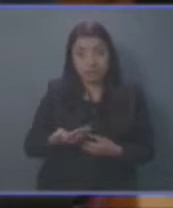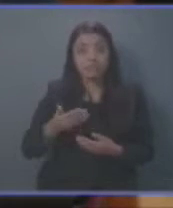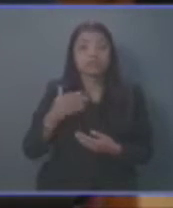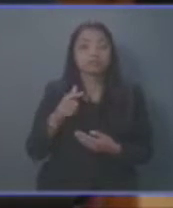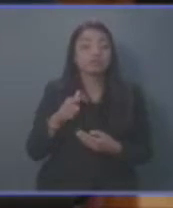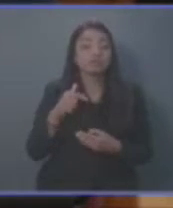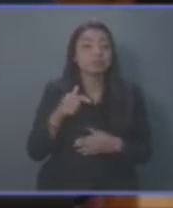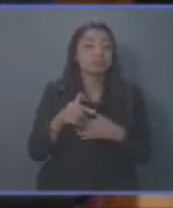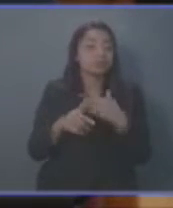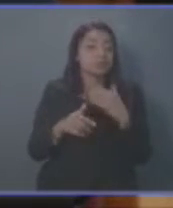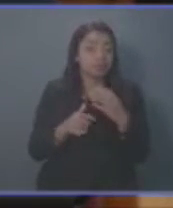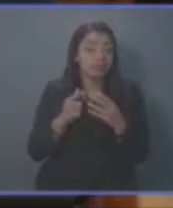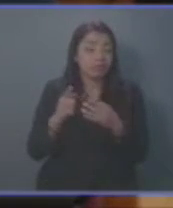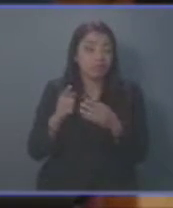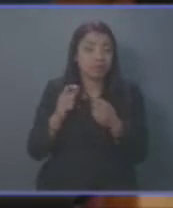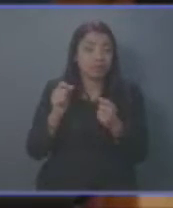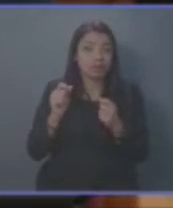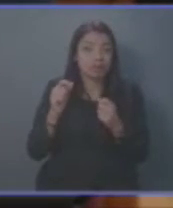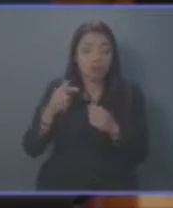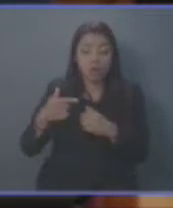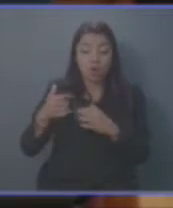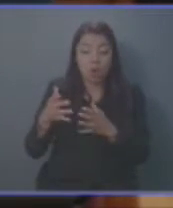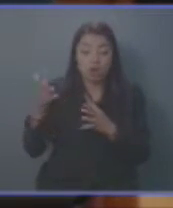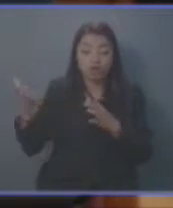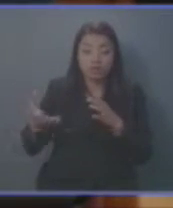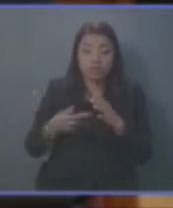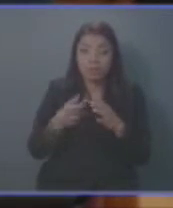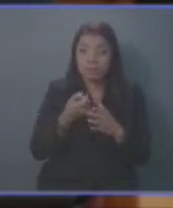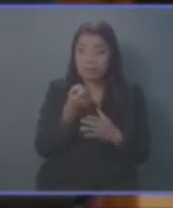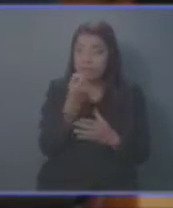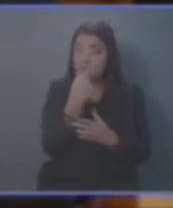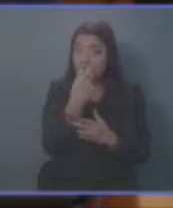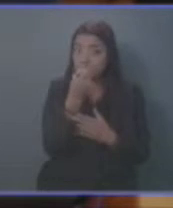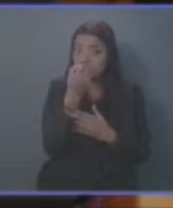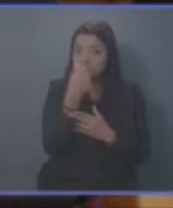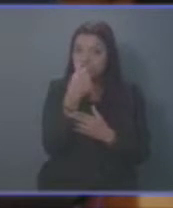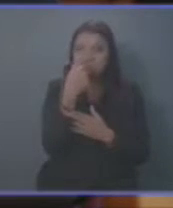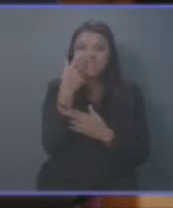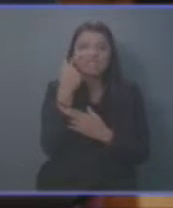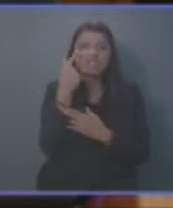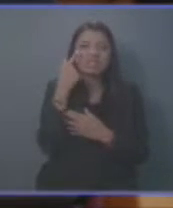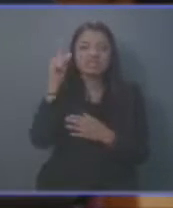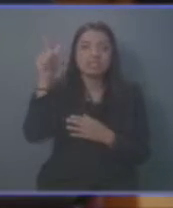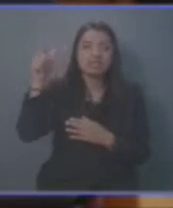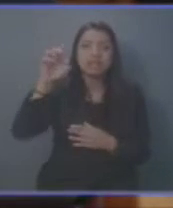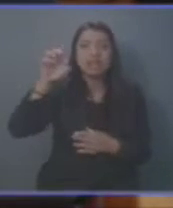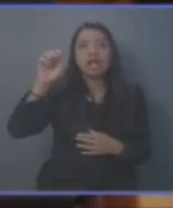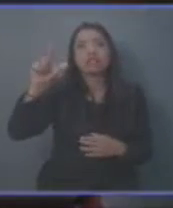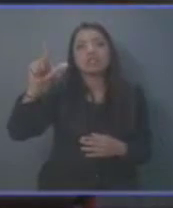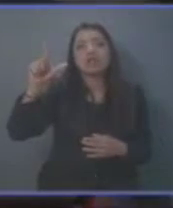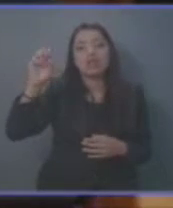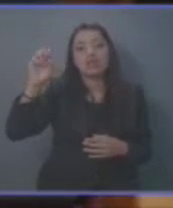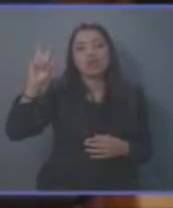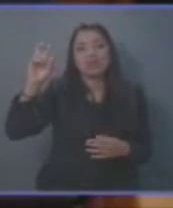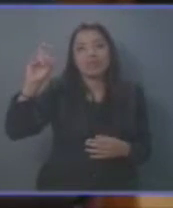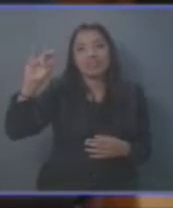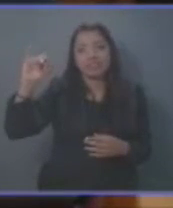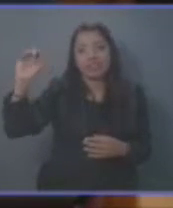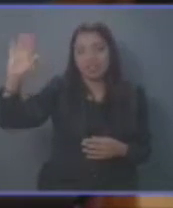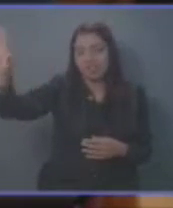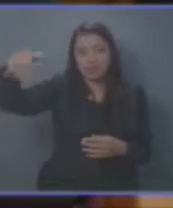que ocasiona la introducción de un lote de medicamentos provenientes de Eslovenia con un valor